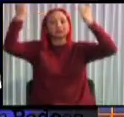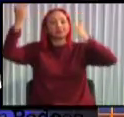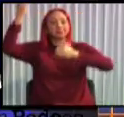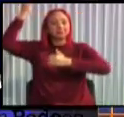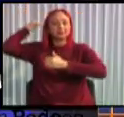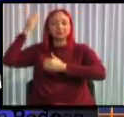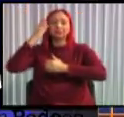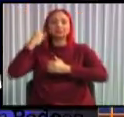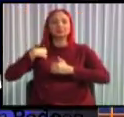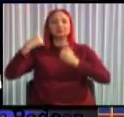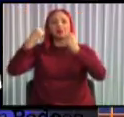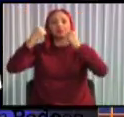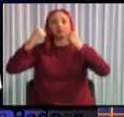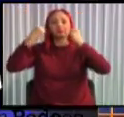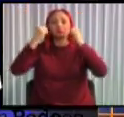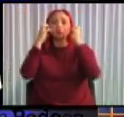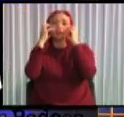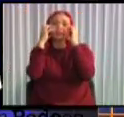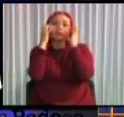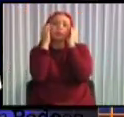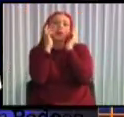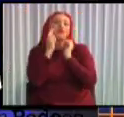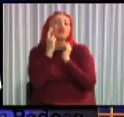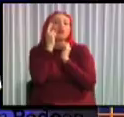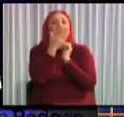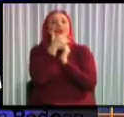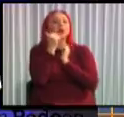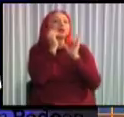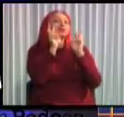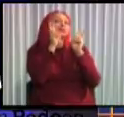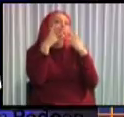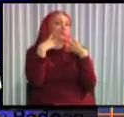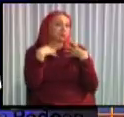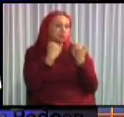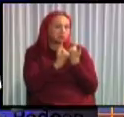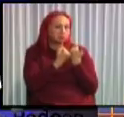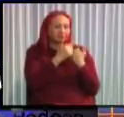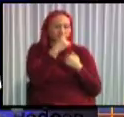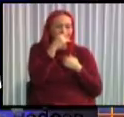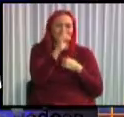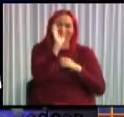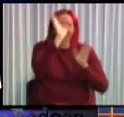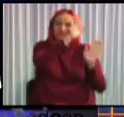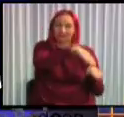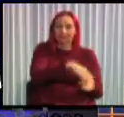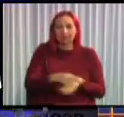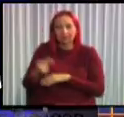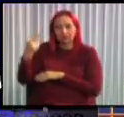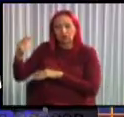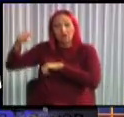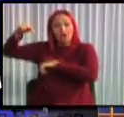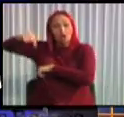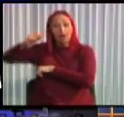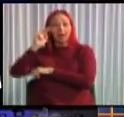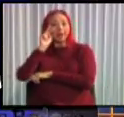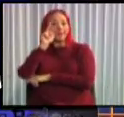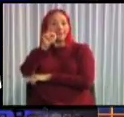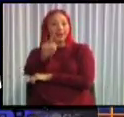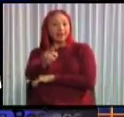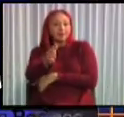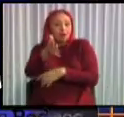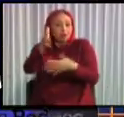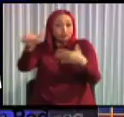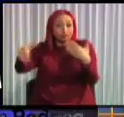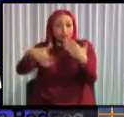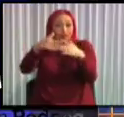abuelas de que entre más gordito, cachetoncito y rosadito estaba más sanito el niño, fue quedando en la historia. Hoy por hoy vemos que